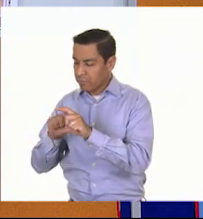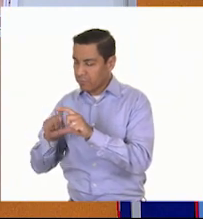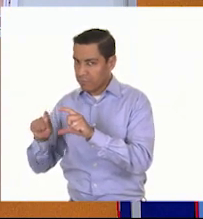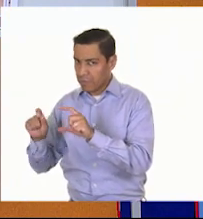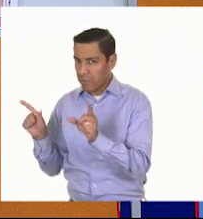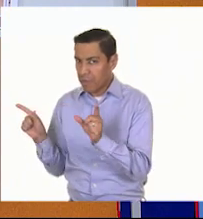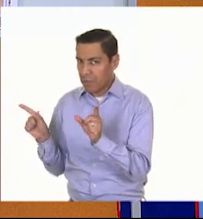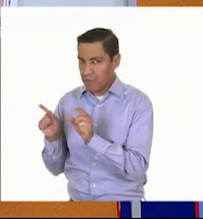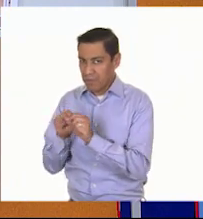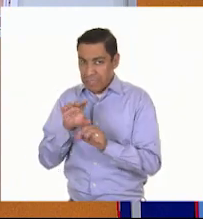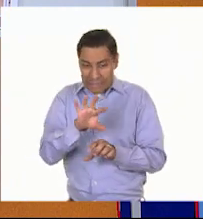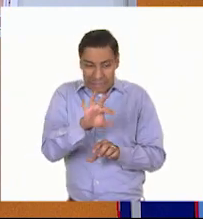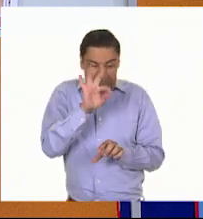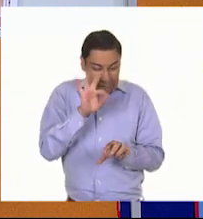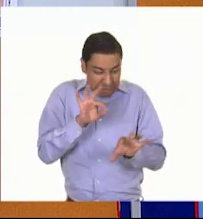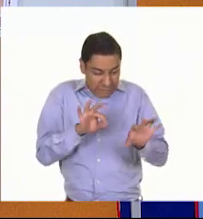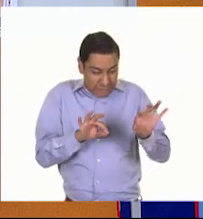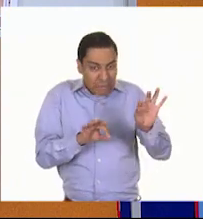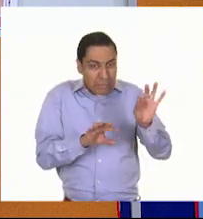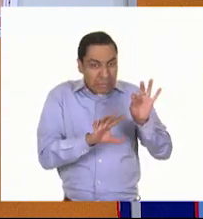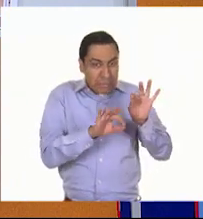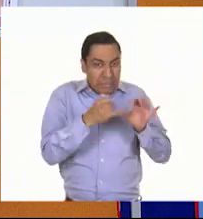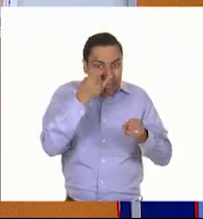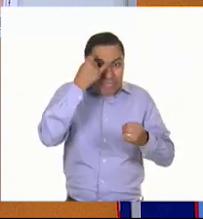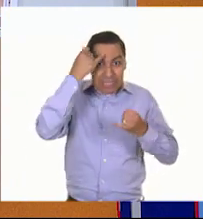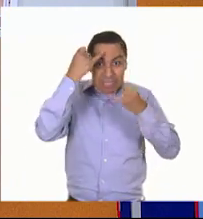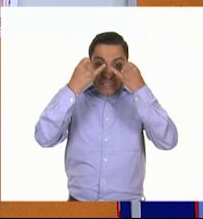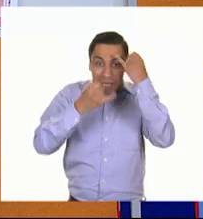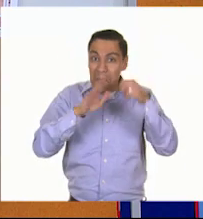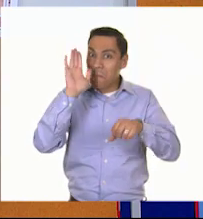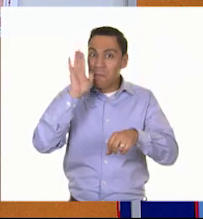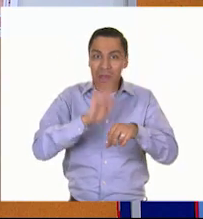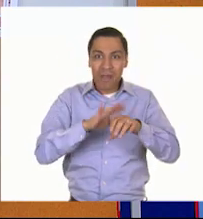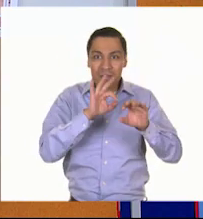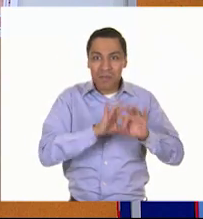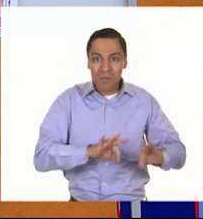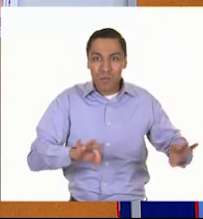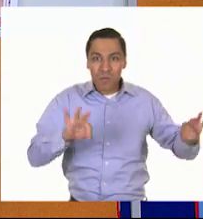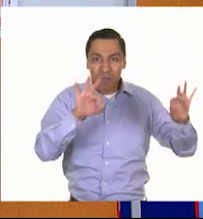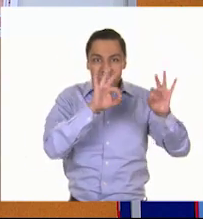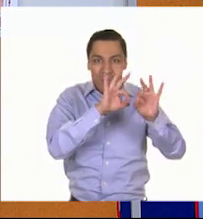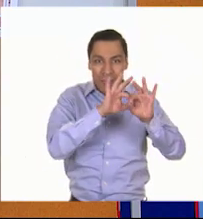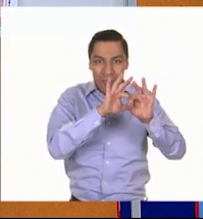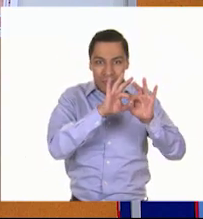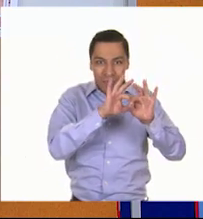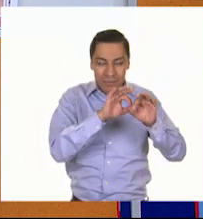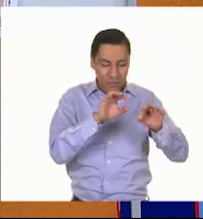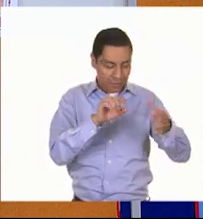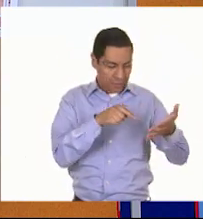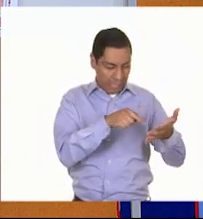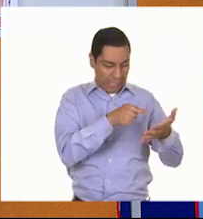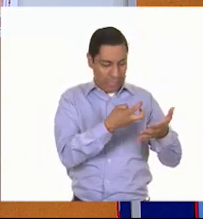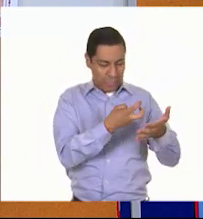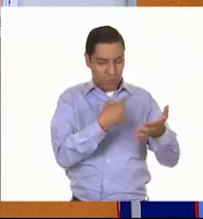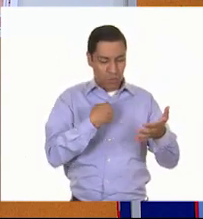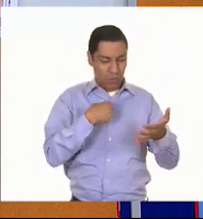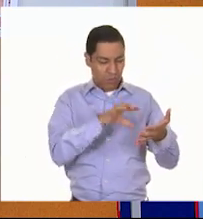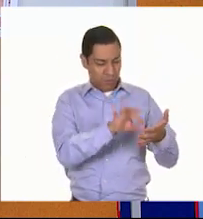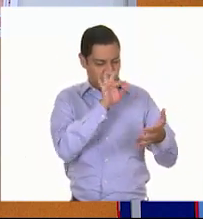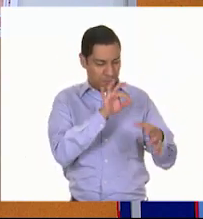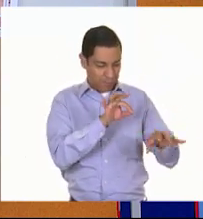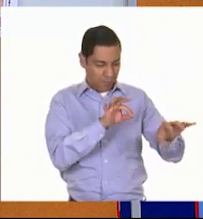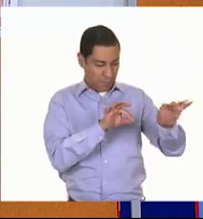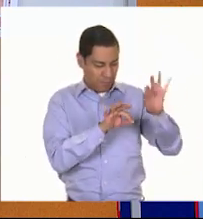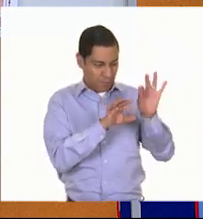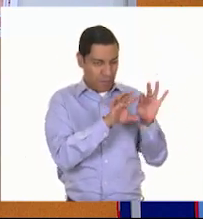ajá, seleccionamos las ideas principales de cada texto. Ahí las fuimos seleccionando y subrayando poco a poco. Les recomiendo que lo hagan también los